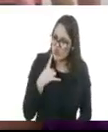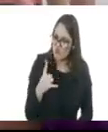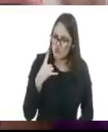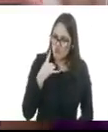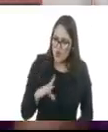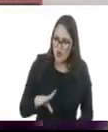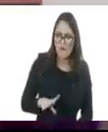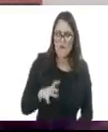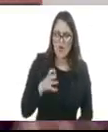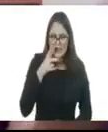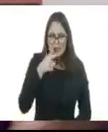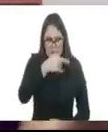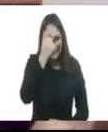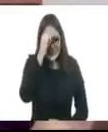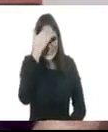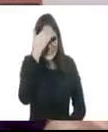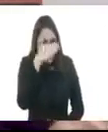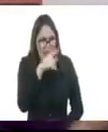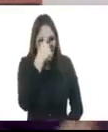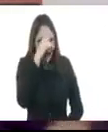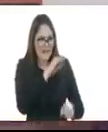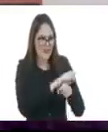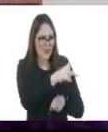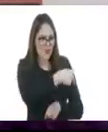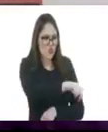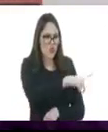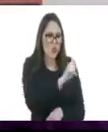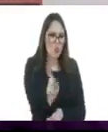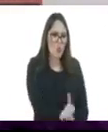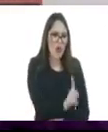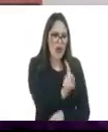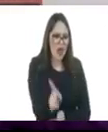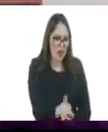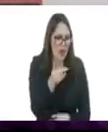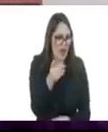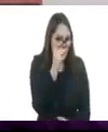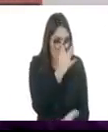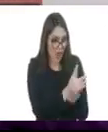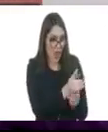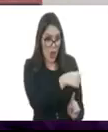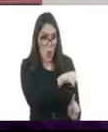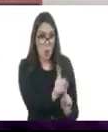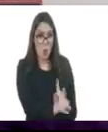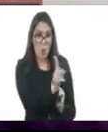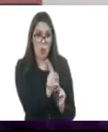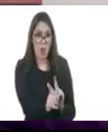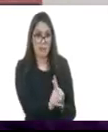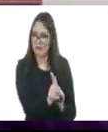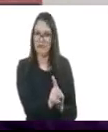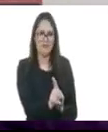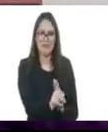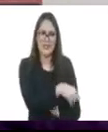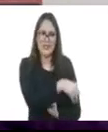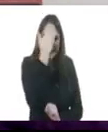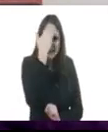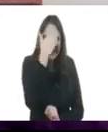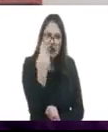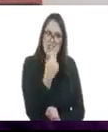por su pueblo, y no solamente por su pueblo, sino que por, porque se le